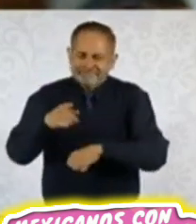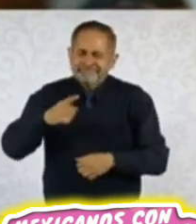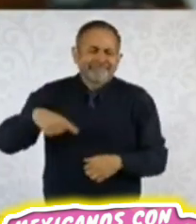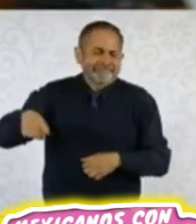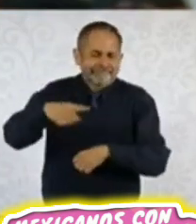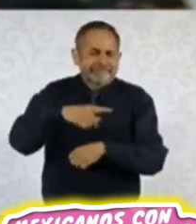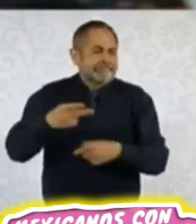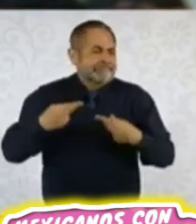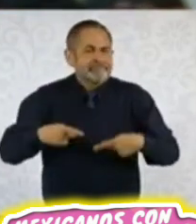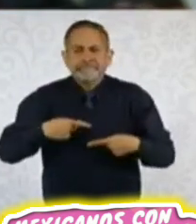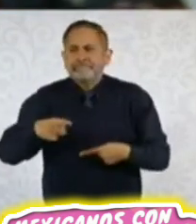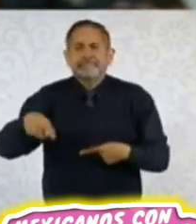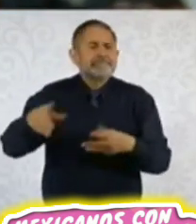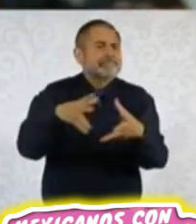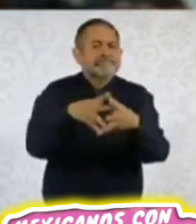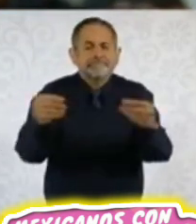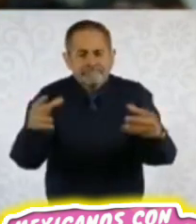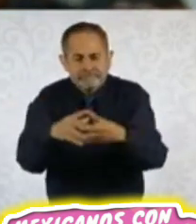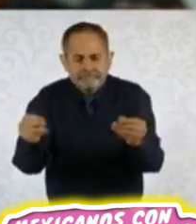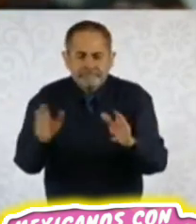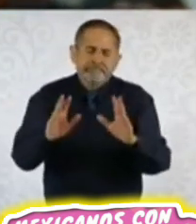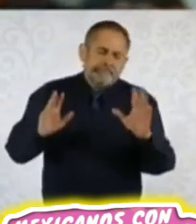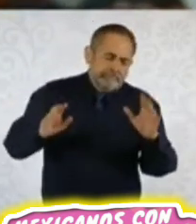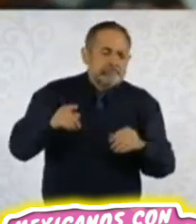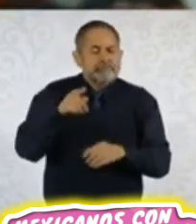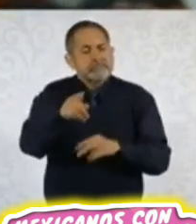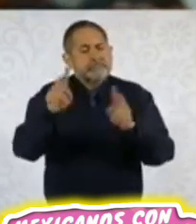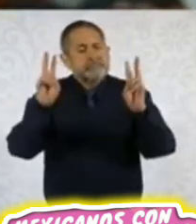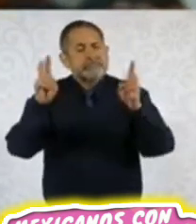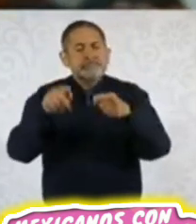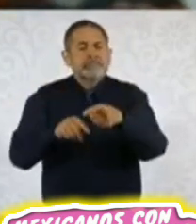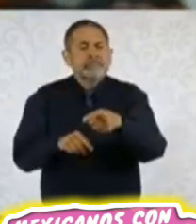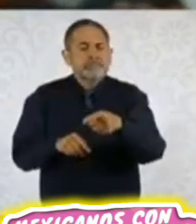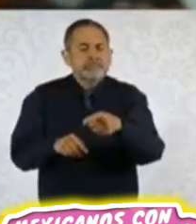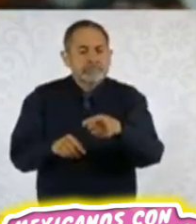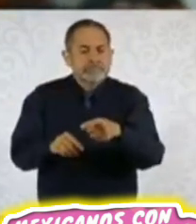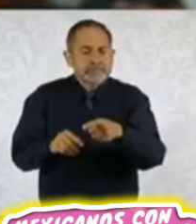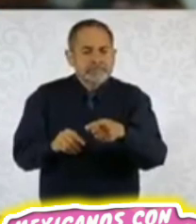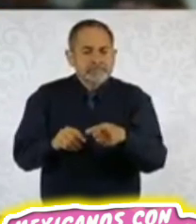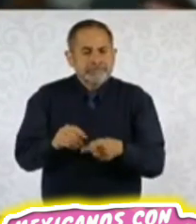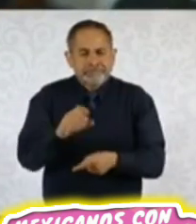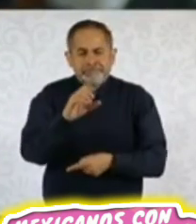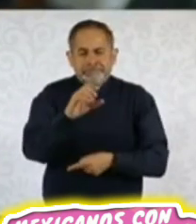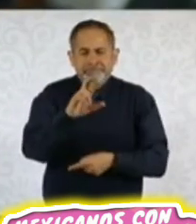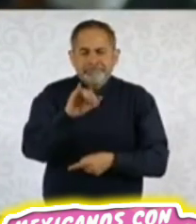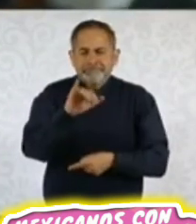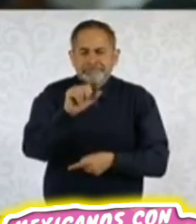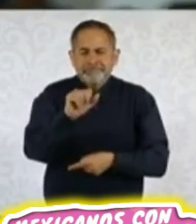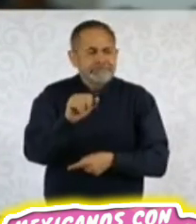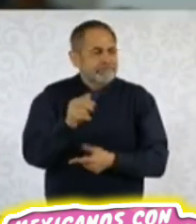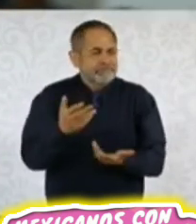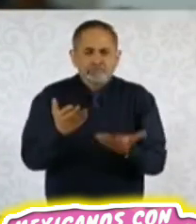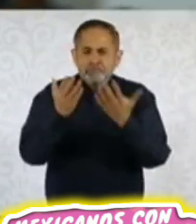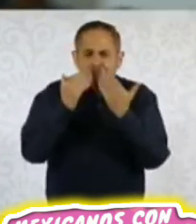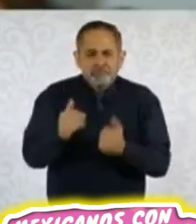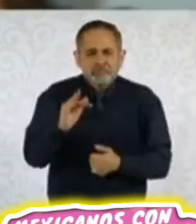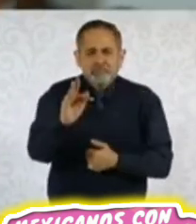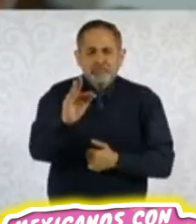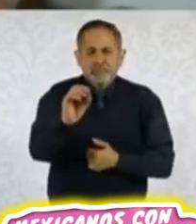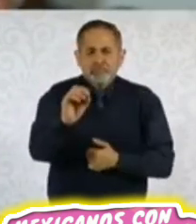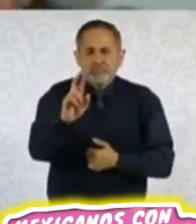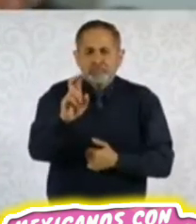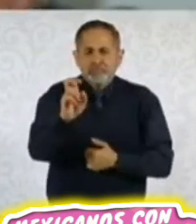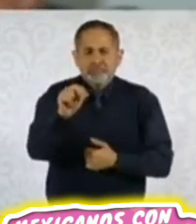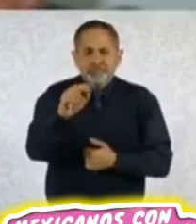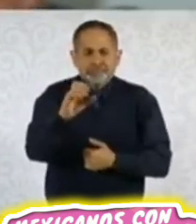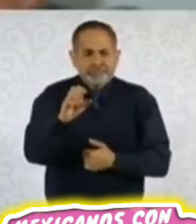personas desaparecidas, tiene que ver con el tema de pues la crisis forense. Hay pues más de 70,000